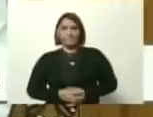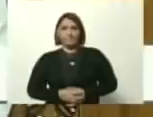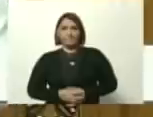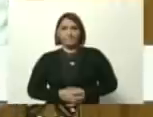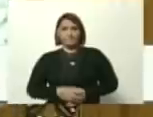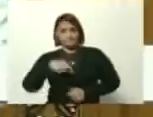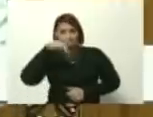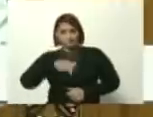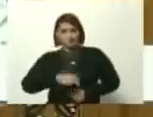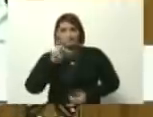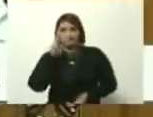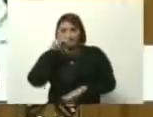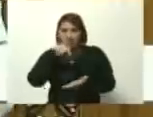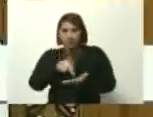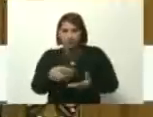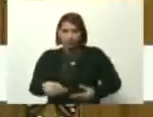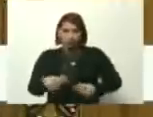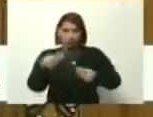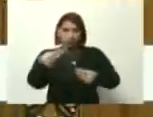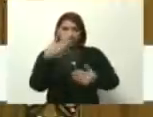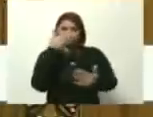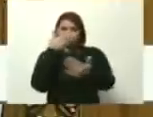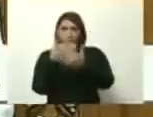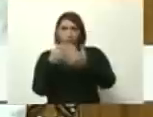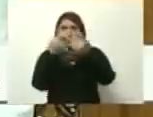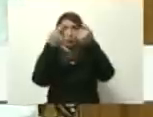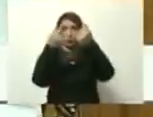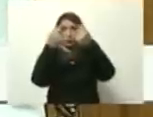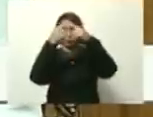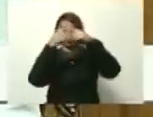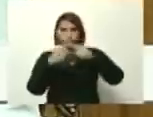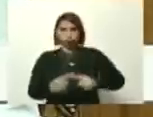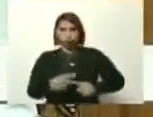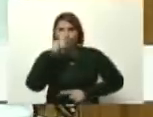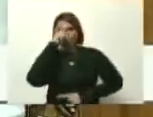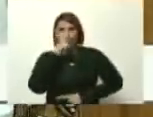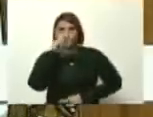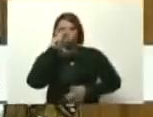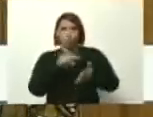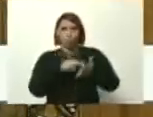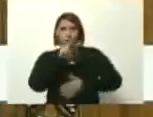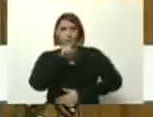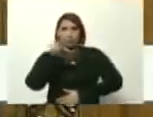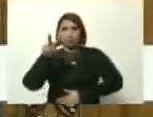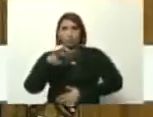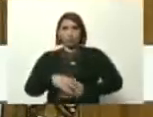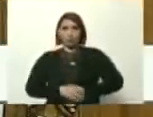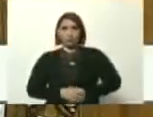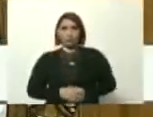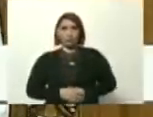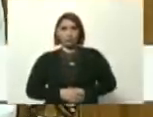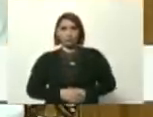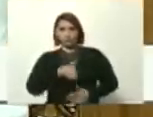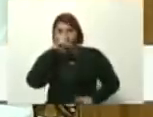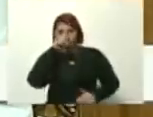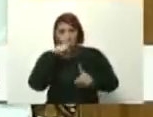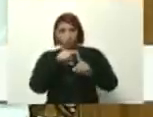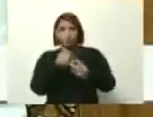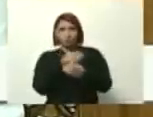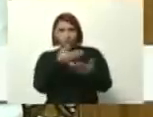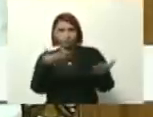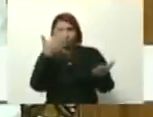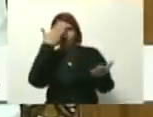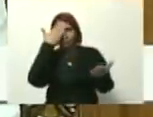Hoy venimos a presentar el presupuesto para el año 2022. En el marco, como ustedes